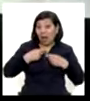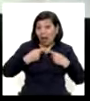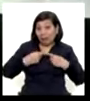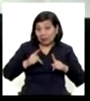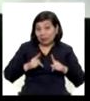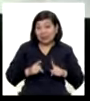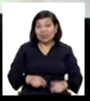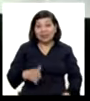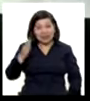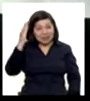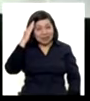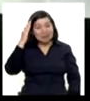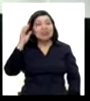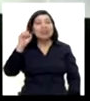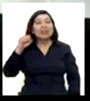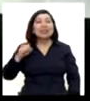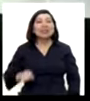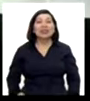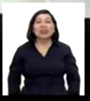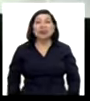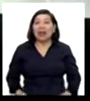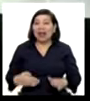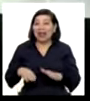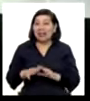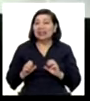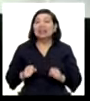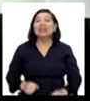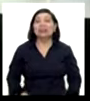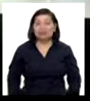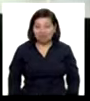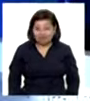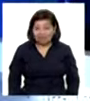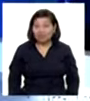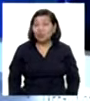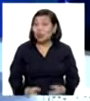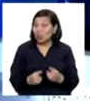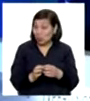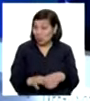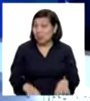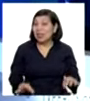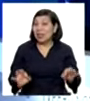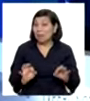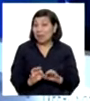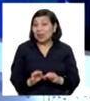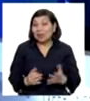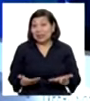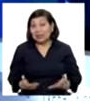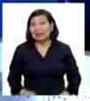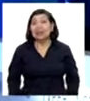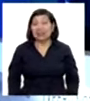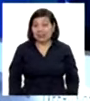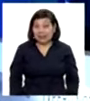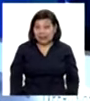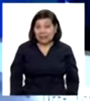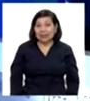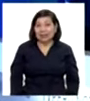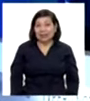¿no? Para que la gente se entere, ¿no? Así los que es. Están inmersos dentro de él. Así hacer. Es. Este espacio es muy importante. Entonces,